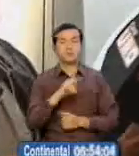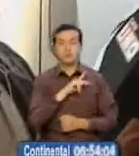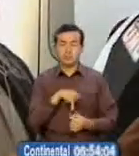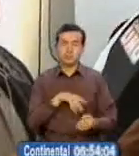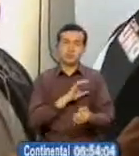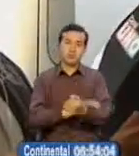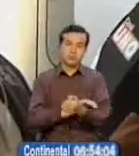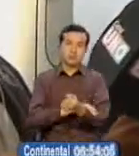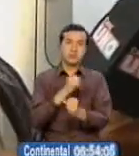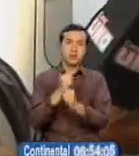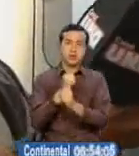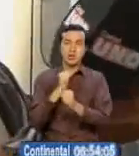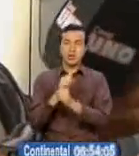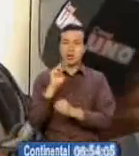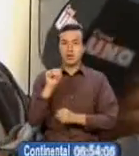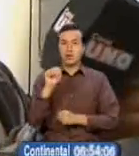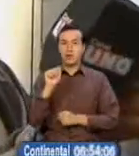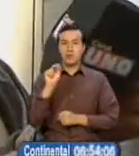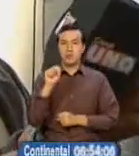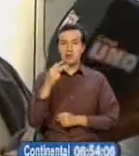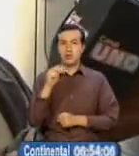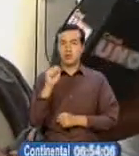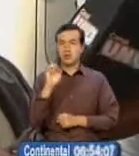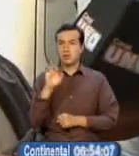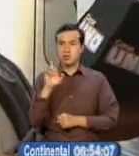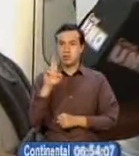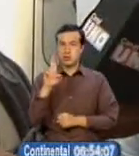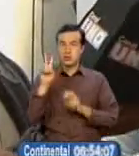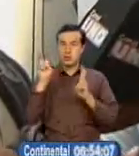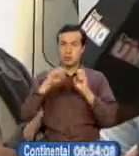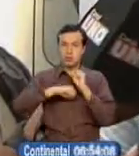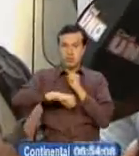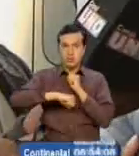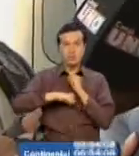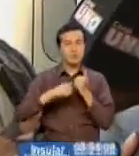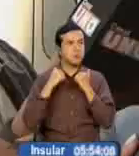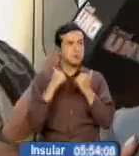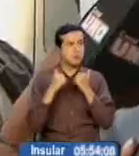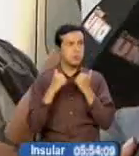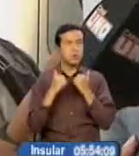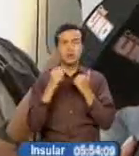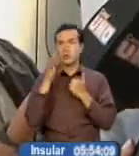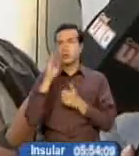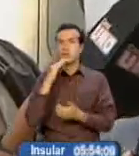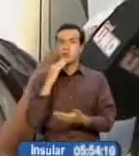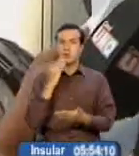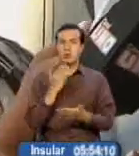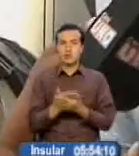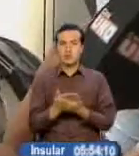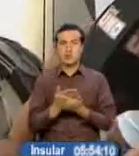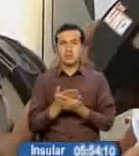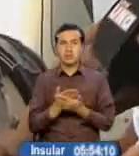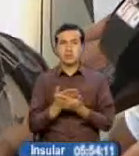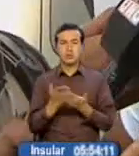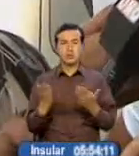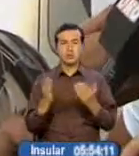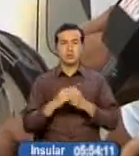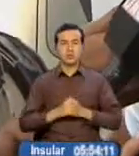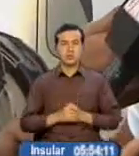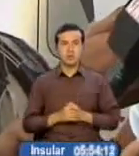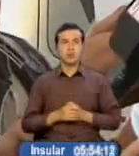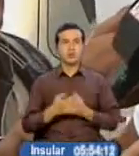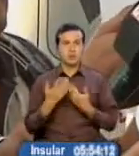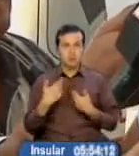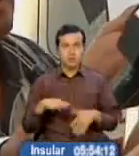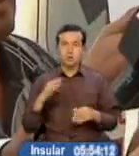del trabajo en el Manchester? ¿Cómo llega todo en cuanto a la parte futbolística? Muy bien, muy bien. Gracias a Dios no he tenido lesiones, he estado